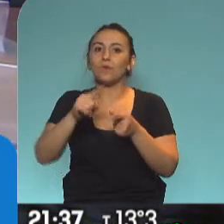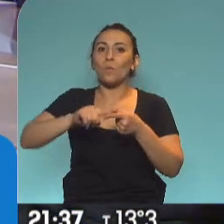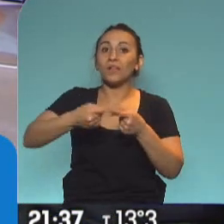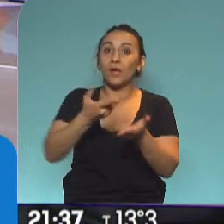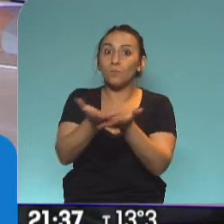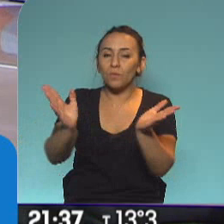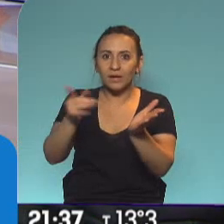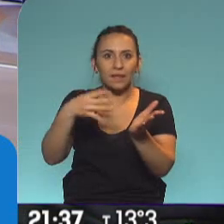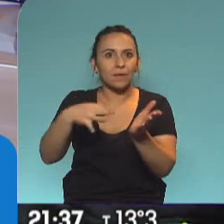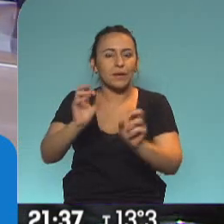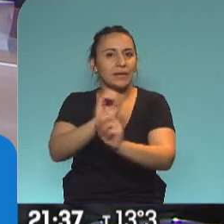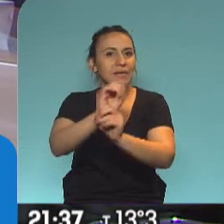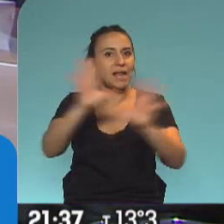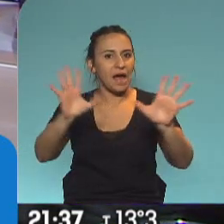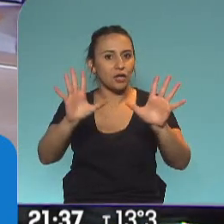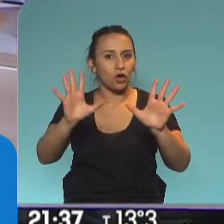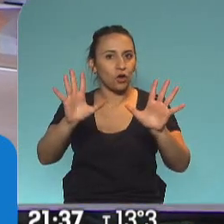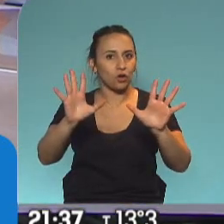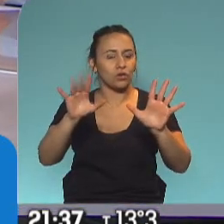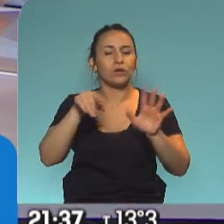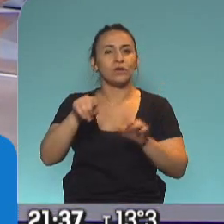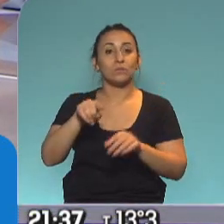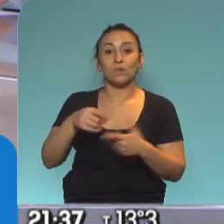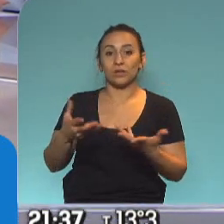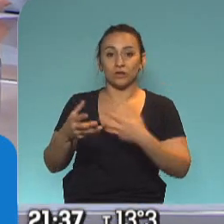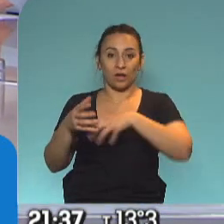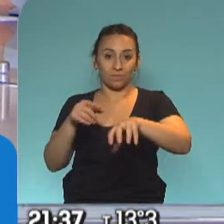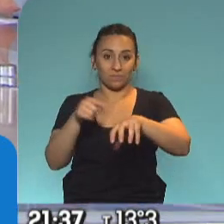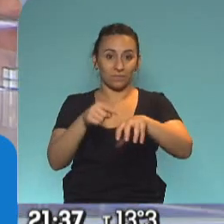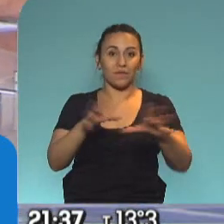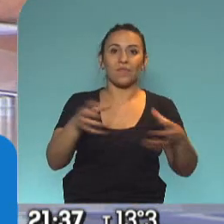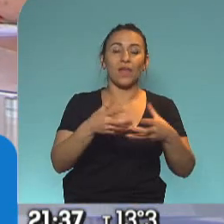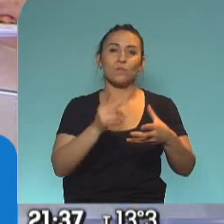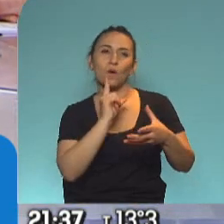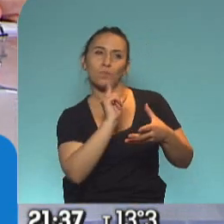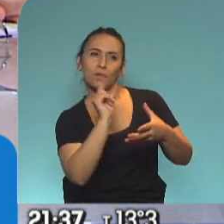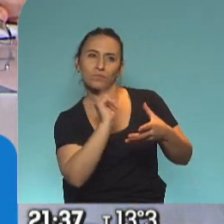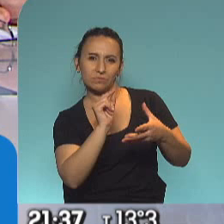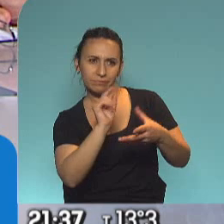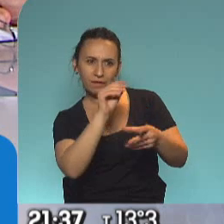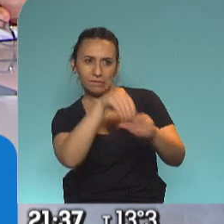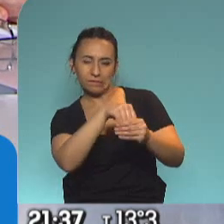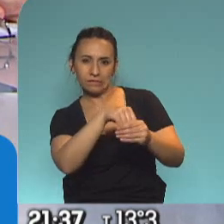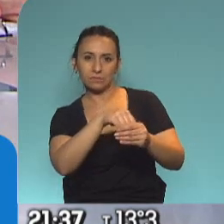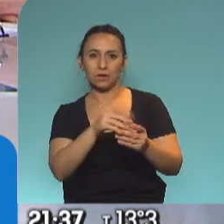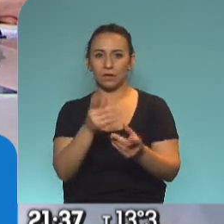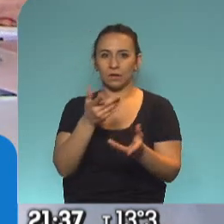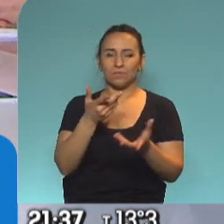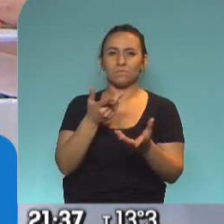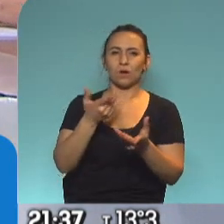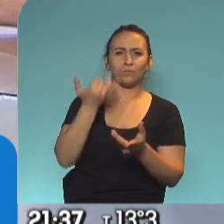lo cual está diciendo que ha tenido mucha visibilidad el área de las querellas. Que se vea no quiere decir que haya sido lo más importante que tiene para